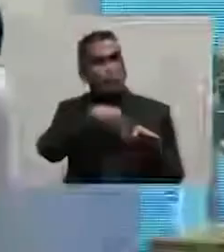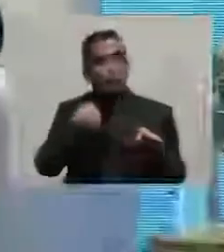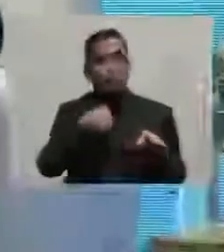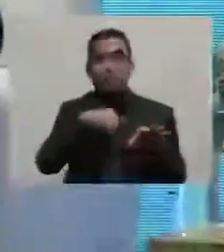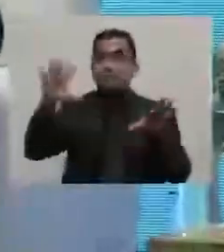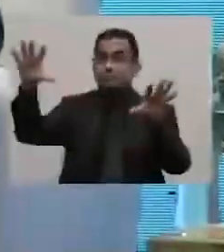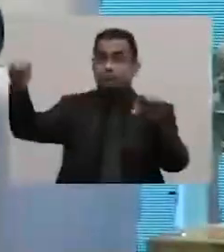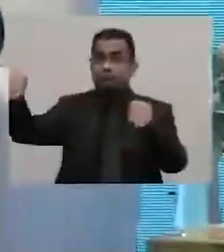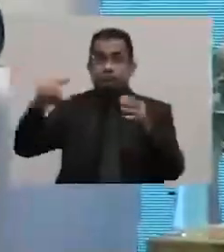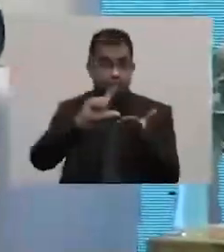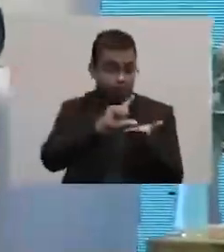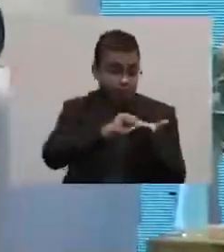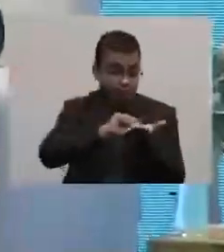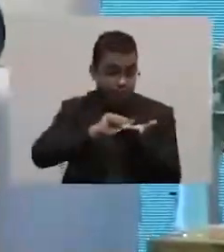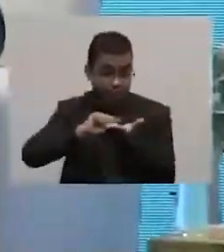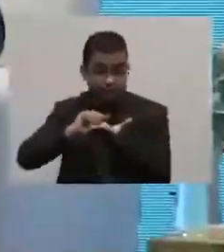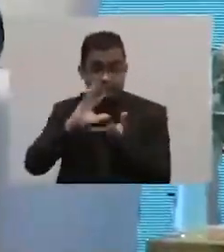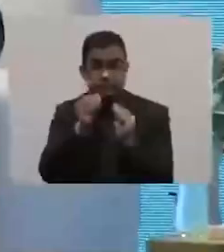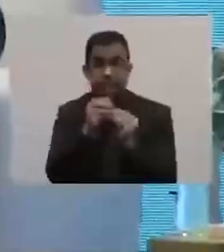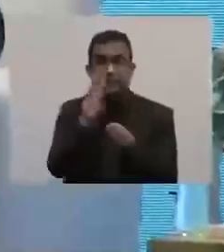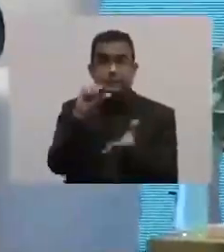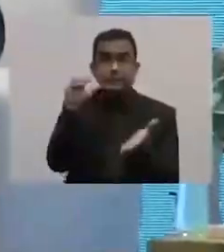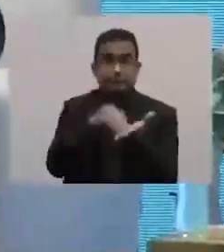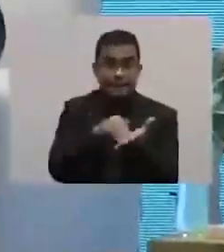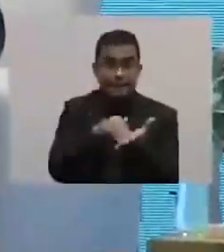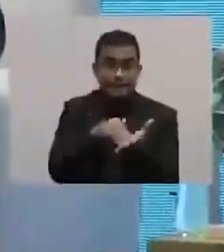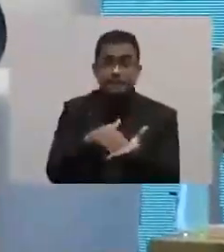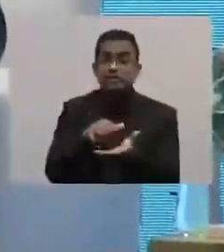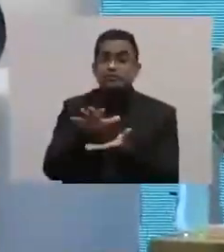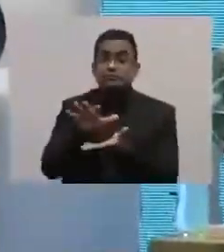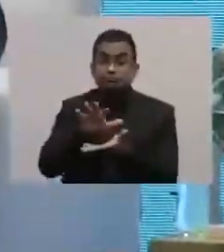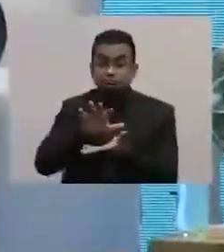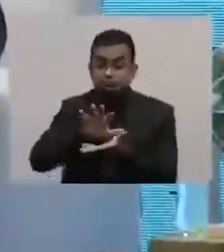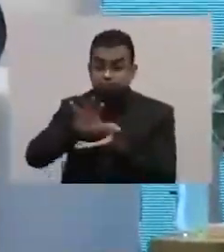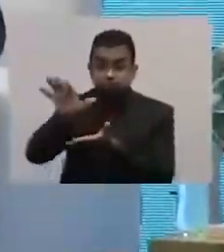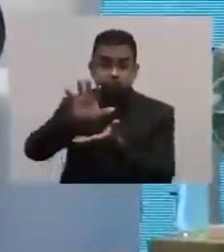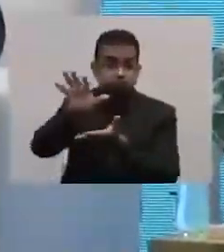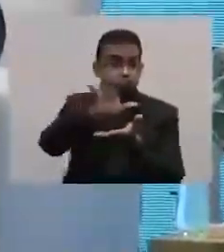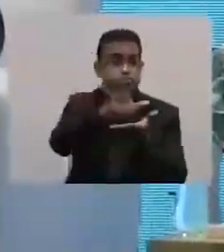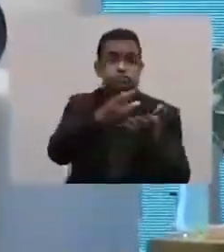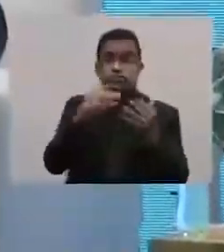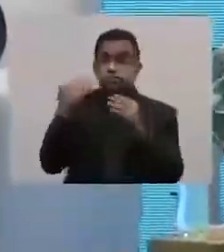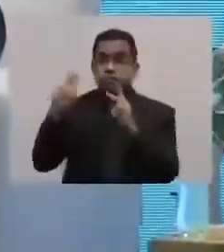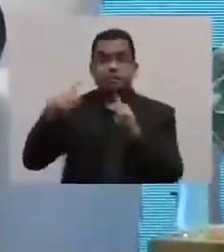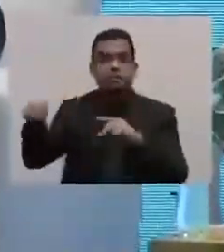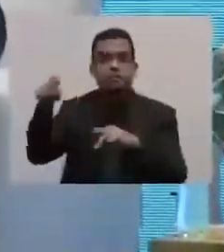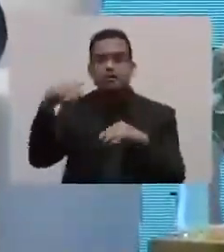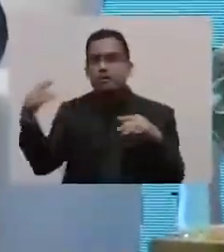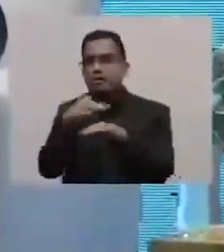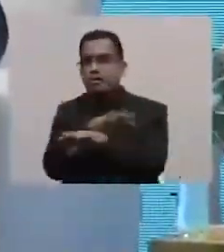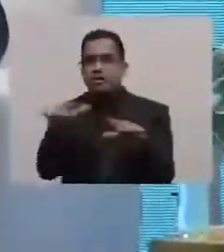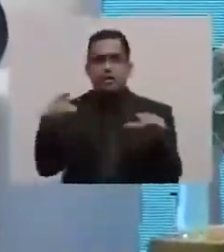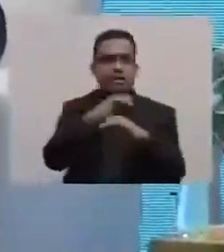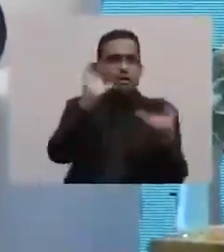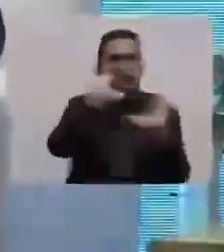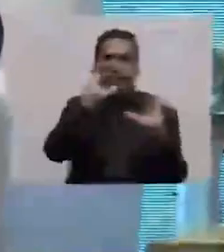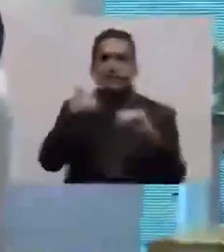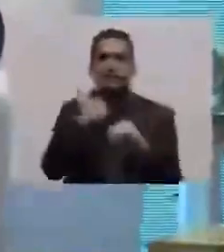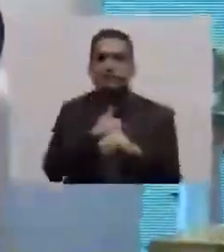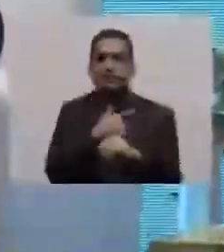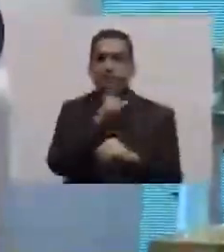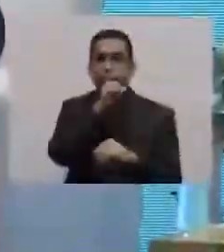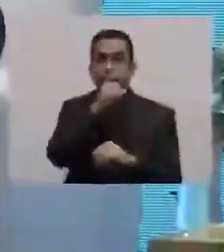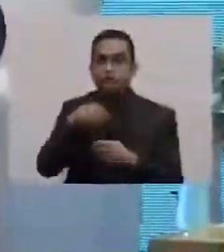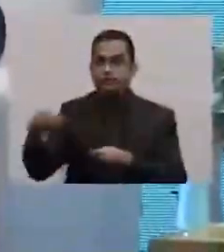imprimimos 60.000 ejemplares, los sacamos a la calle. Y como la gente despavorida buscando información, comenzamos a regalar el